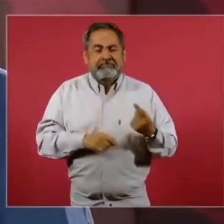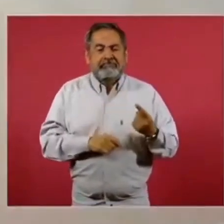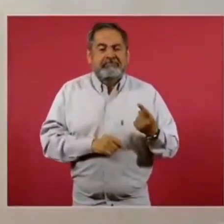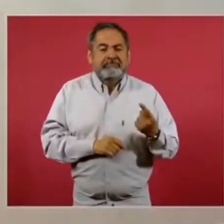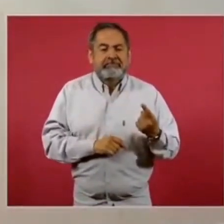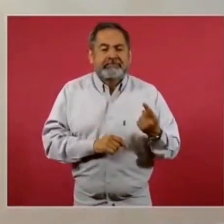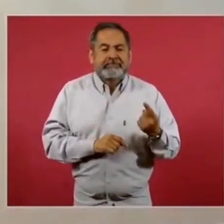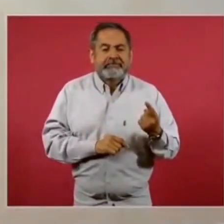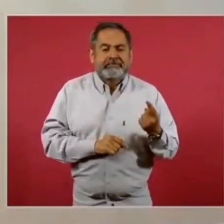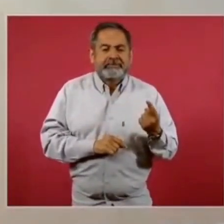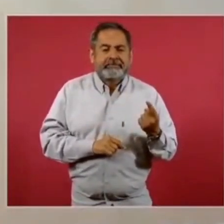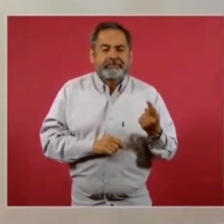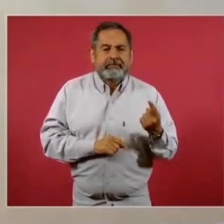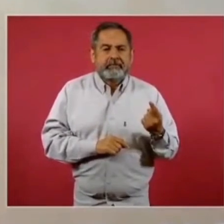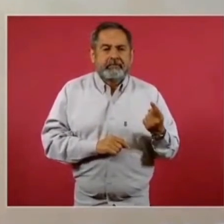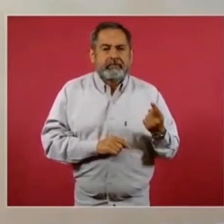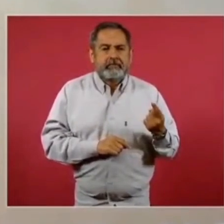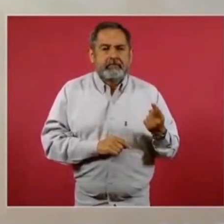siempre